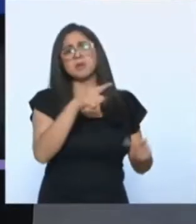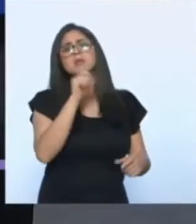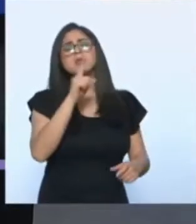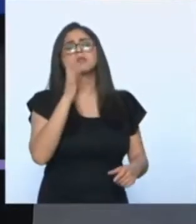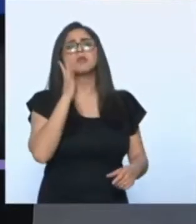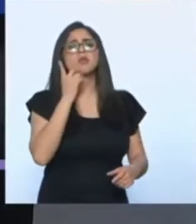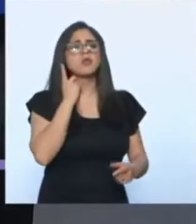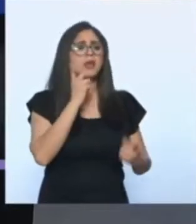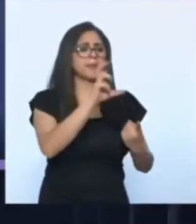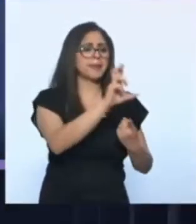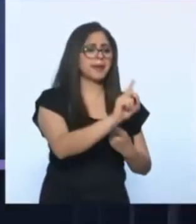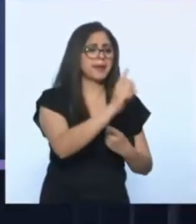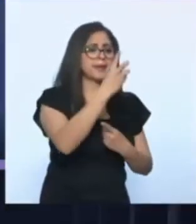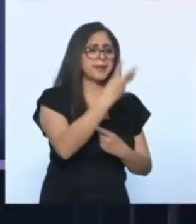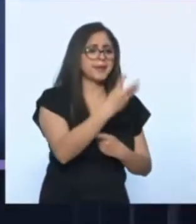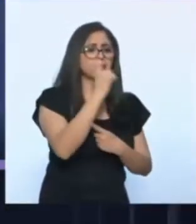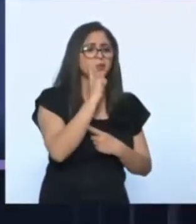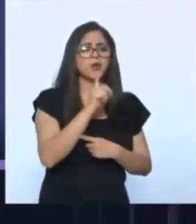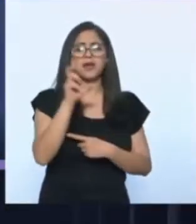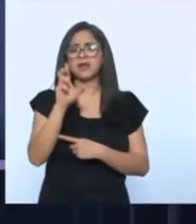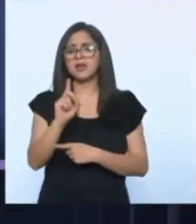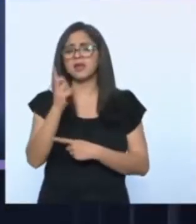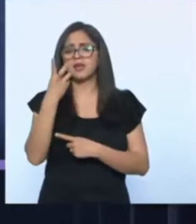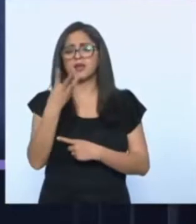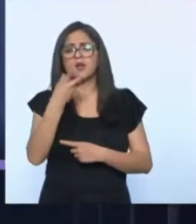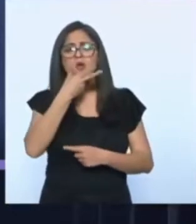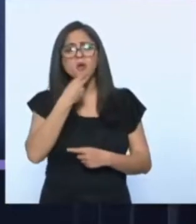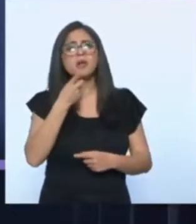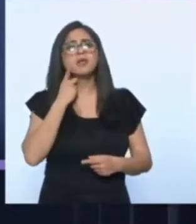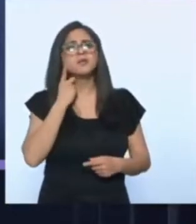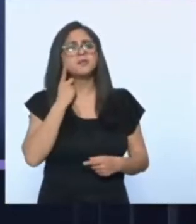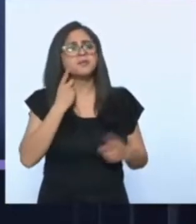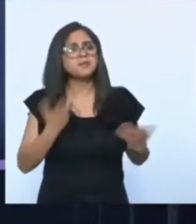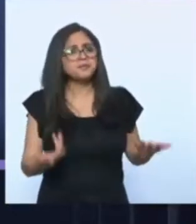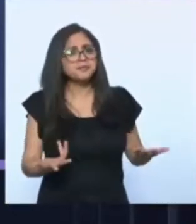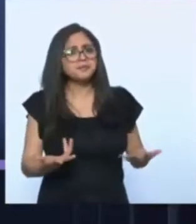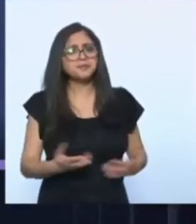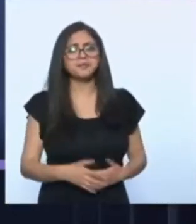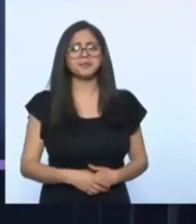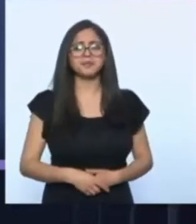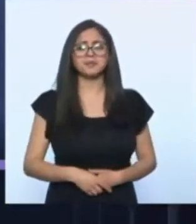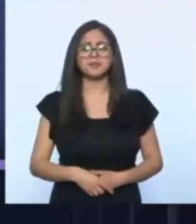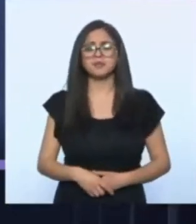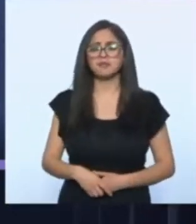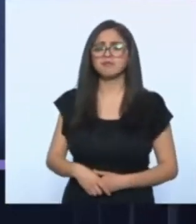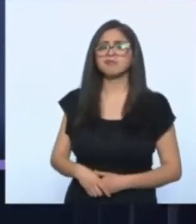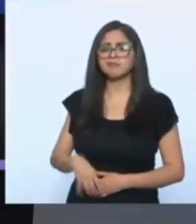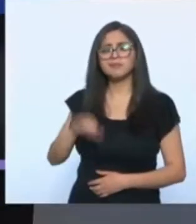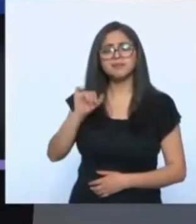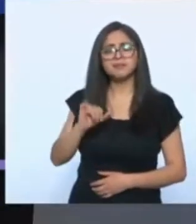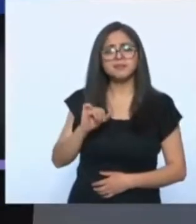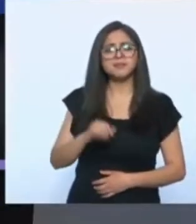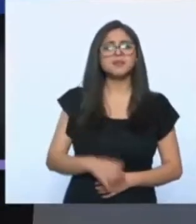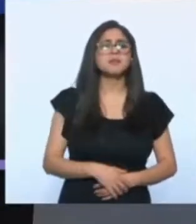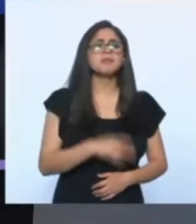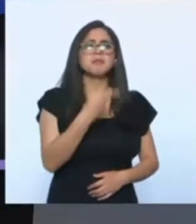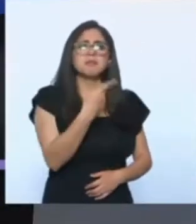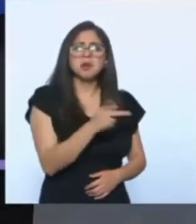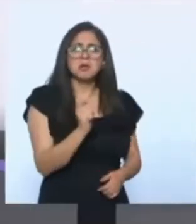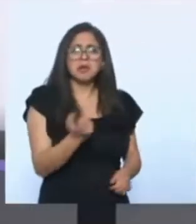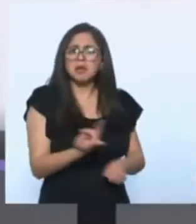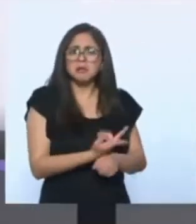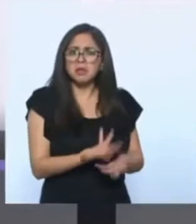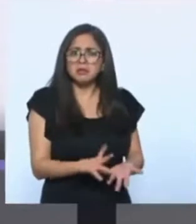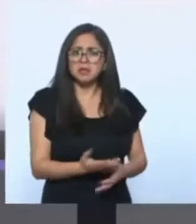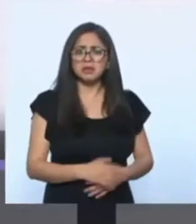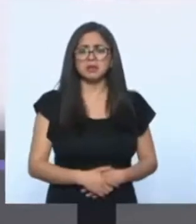exactamente iguales, 33 mujeres diputadas y 33 hombres diputados. Sí, efectivamente. ¿Qué es lo que está pasando Pero entonces? mira, por ejemplo,